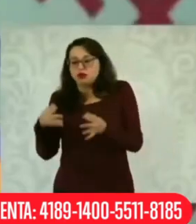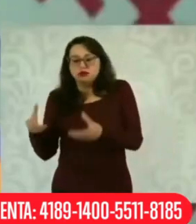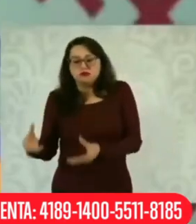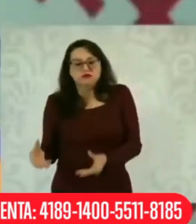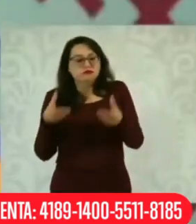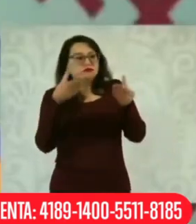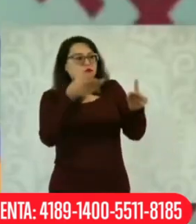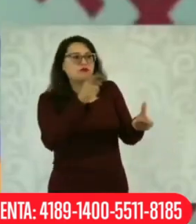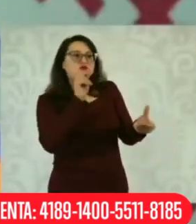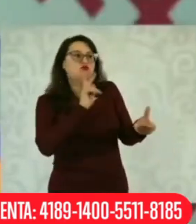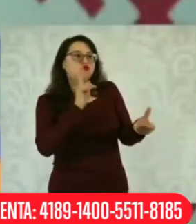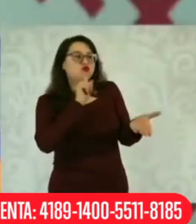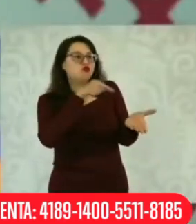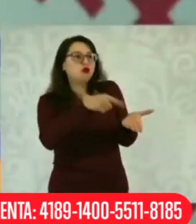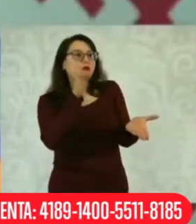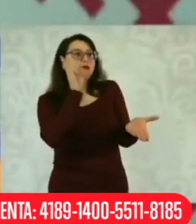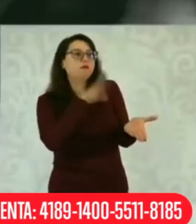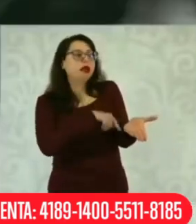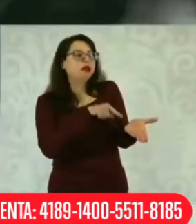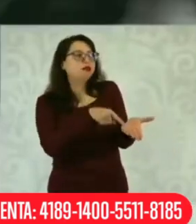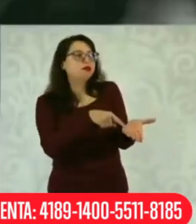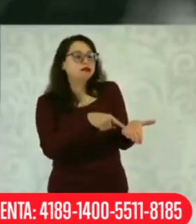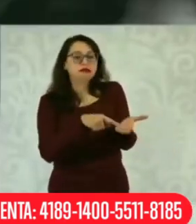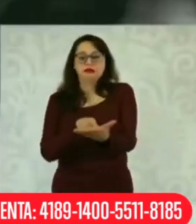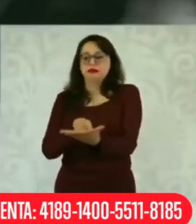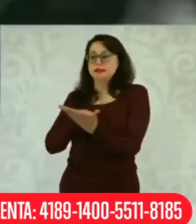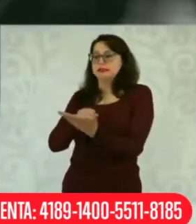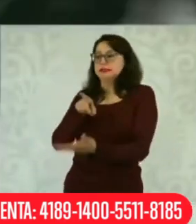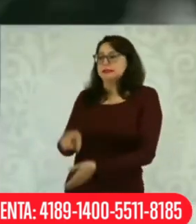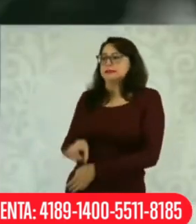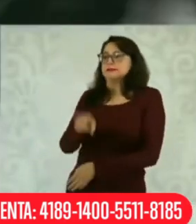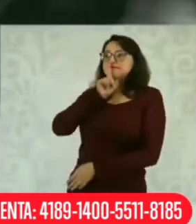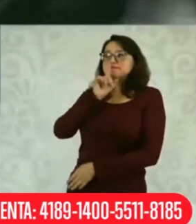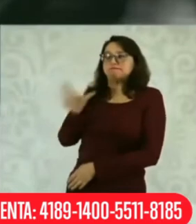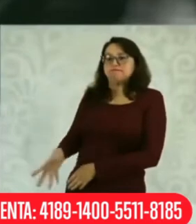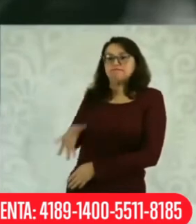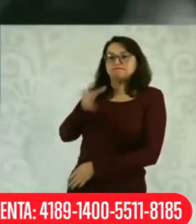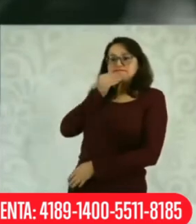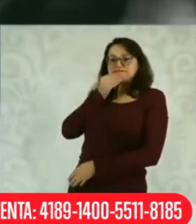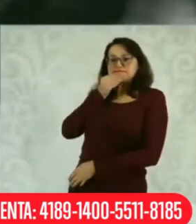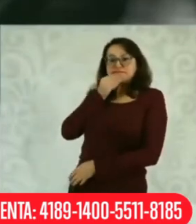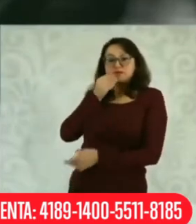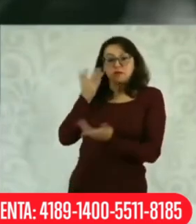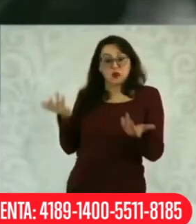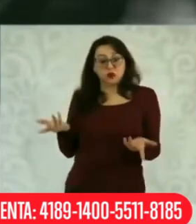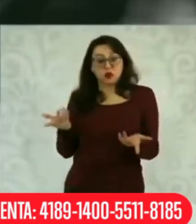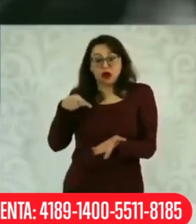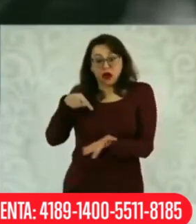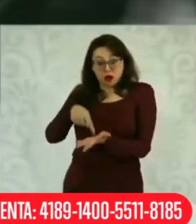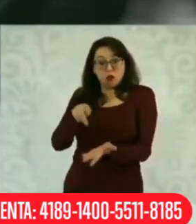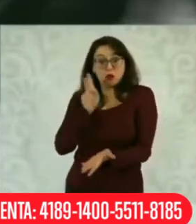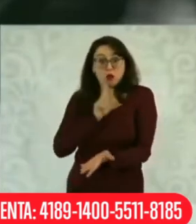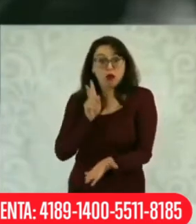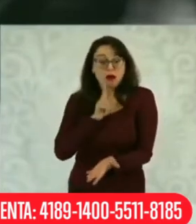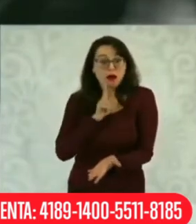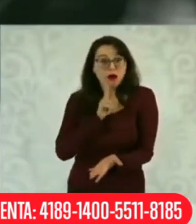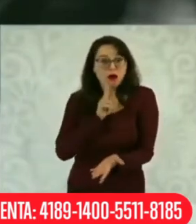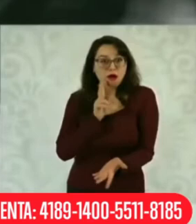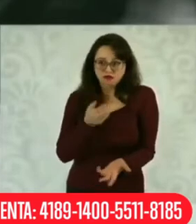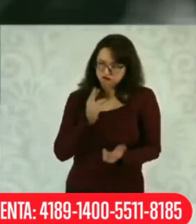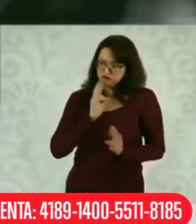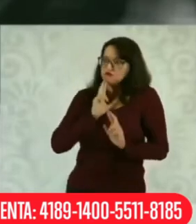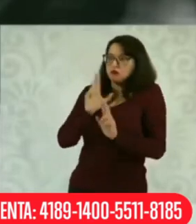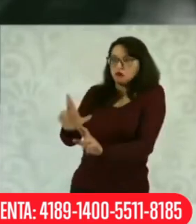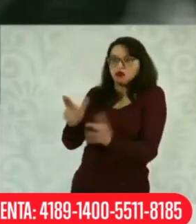no tenían pruebas. Si las hubieran tenido, tuvieron la oportunidad de, cuando les estaban demostrando que